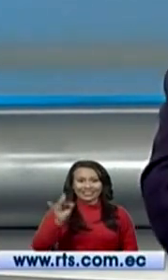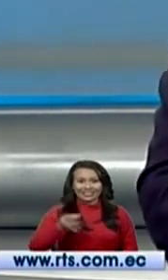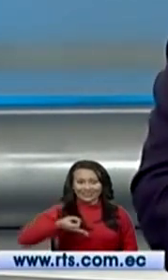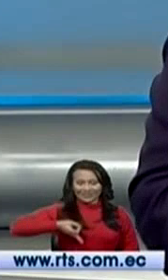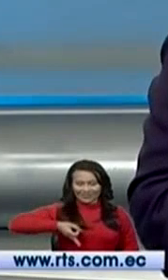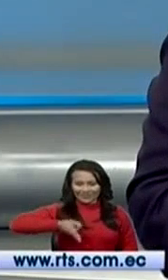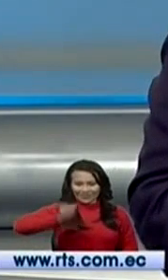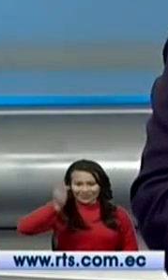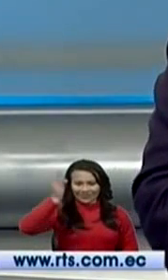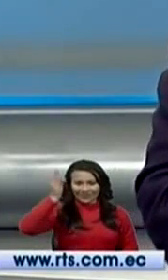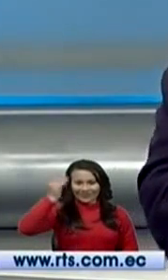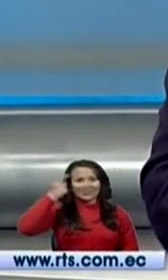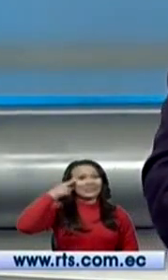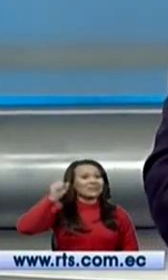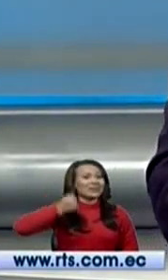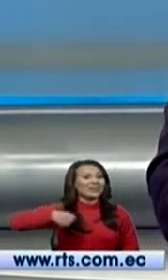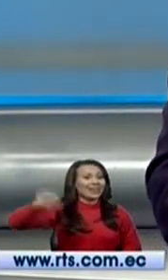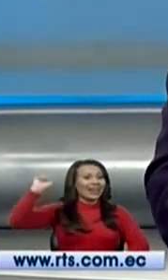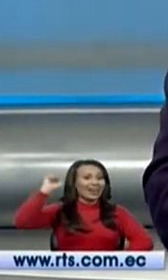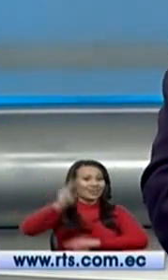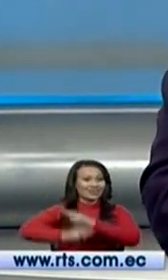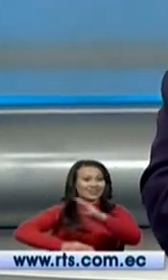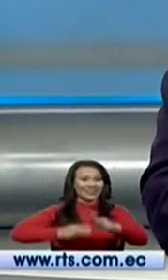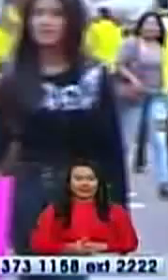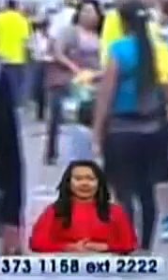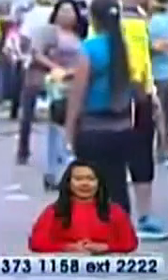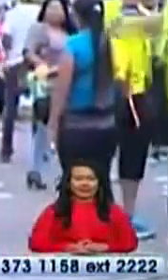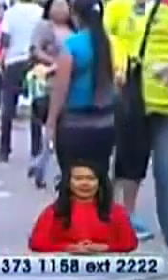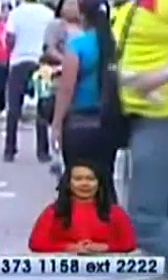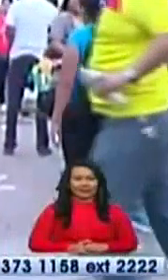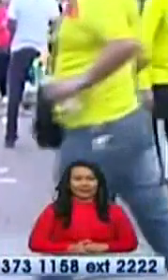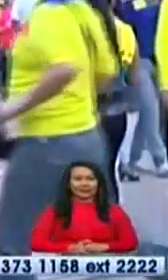la mira en Rusia 2018.